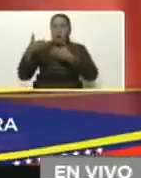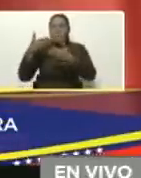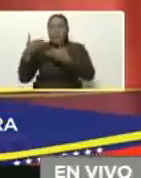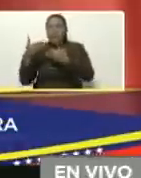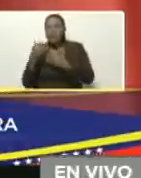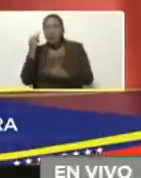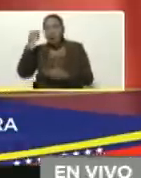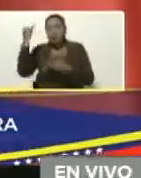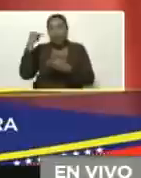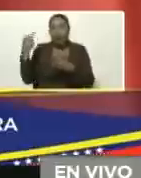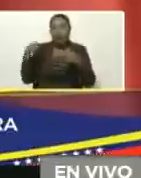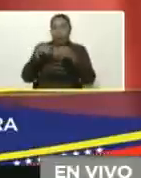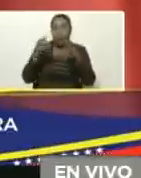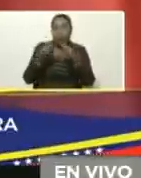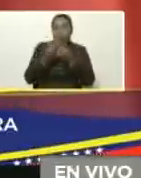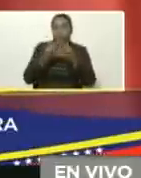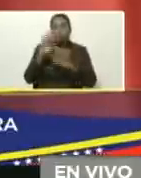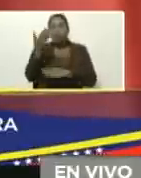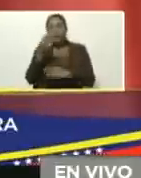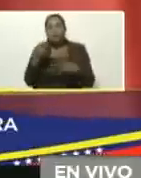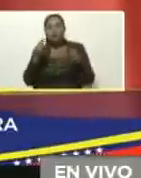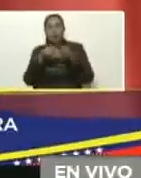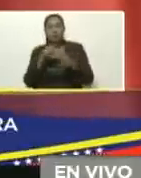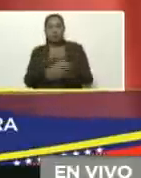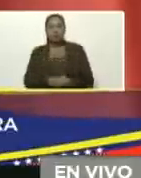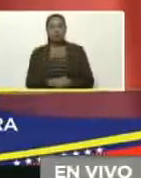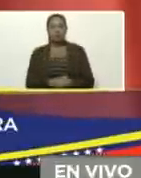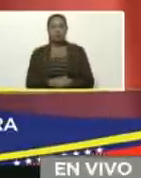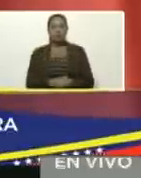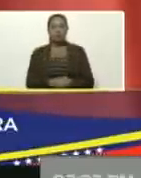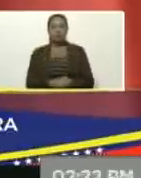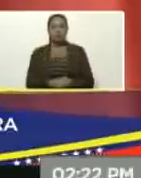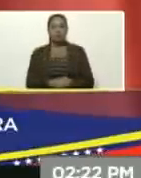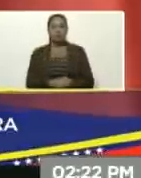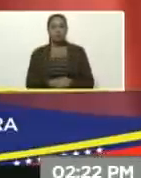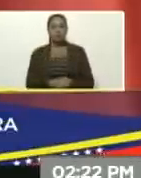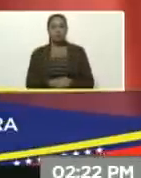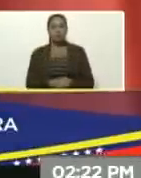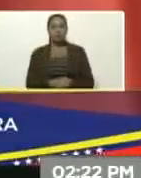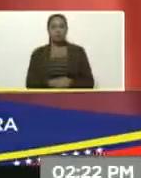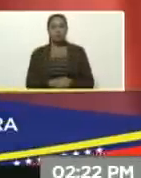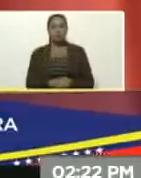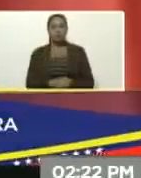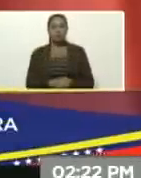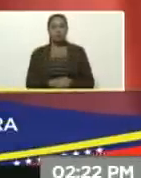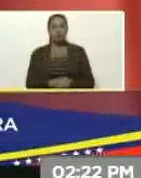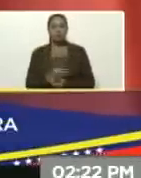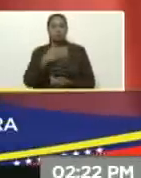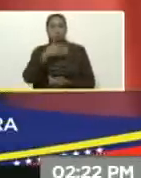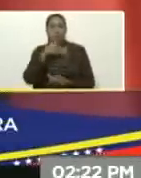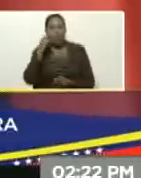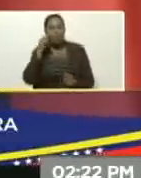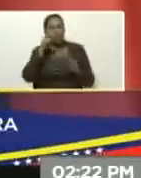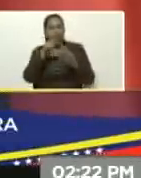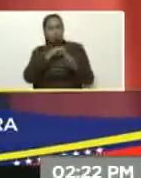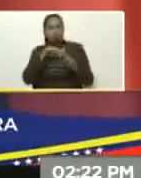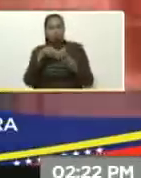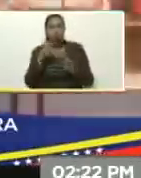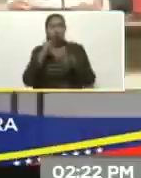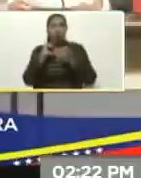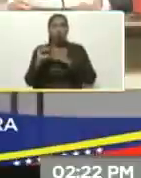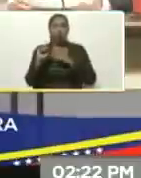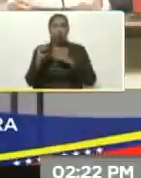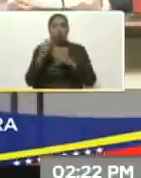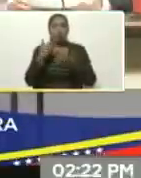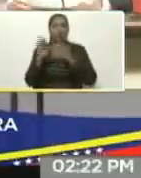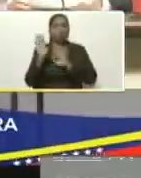compartimos ideas parecidas. Y yo quiero subrayar que estamos contra las